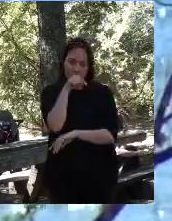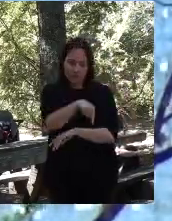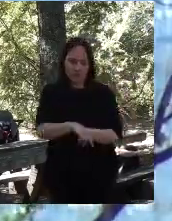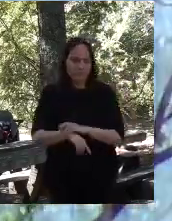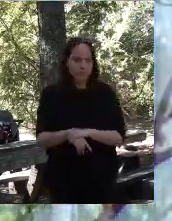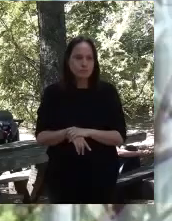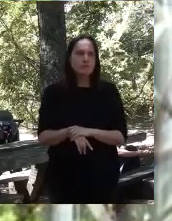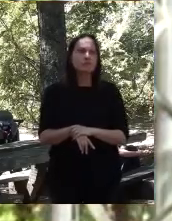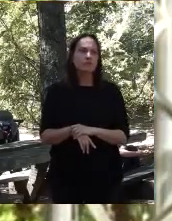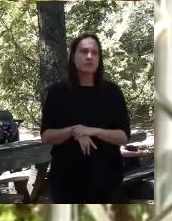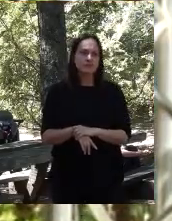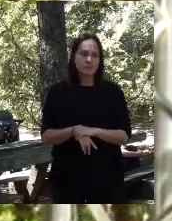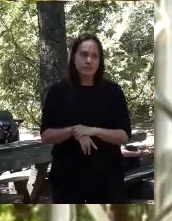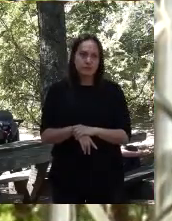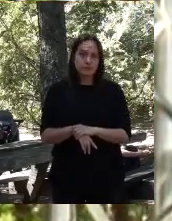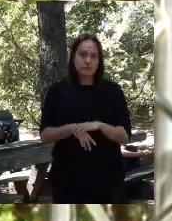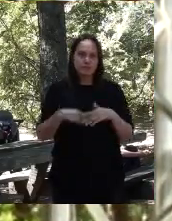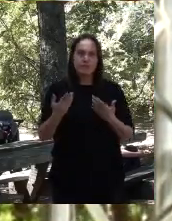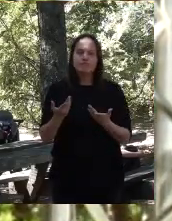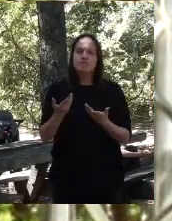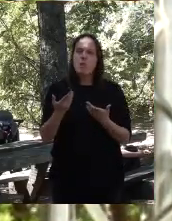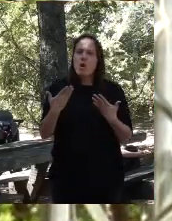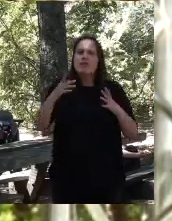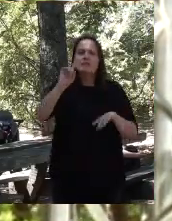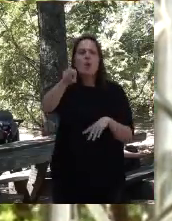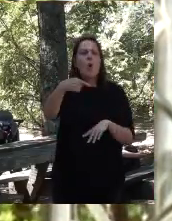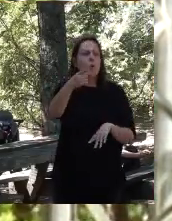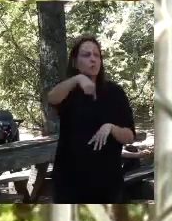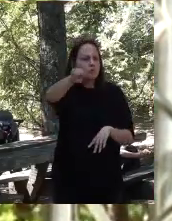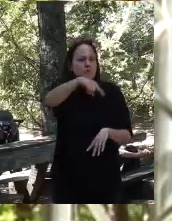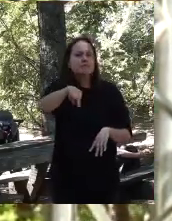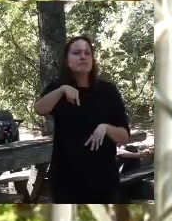Quizás muchos de ustedes tengan una especial conexión con el mar.